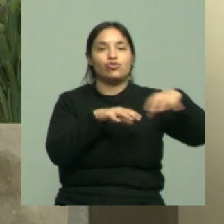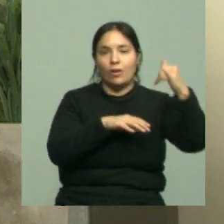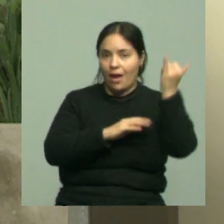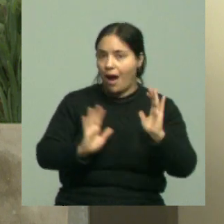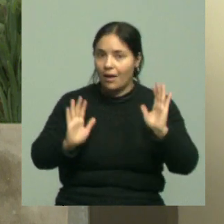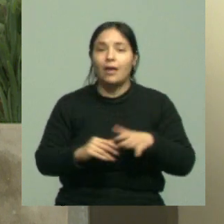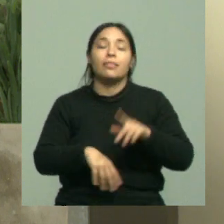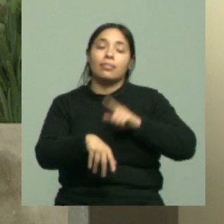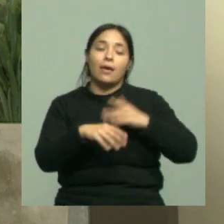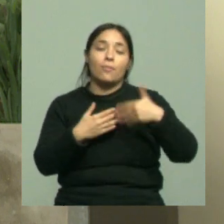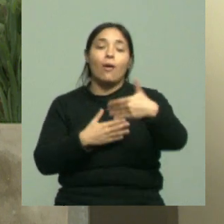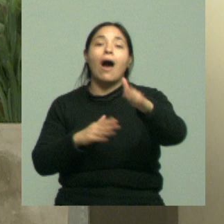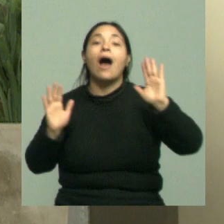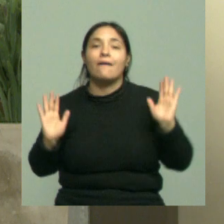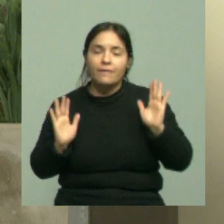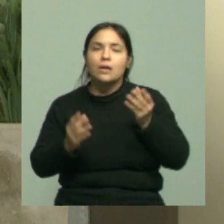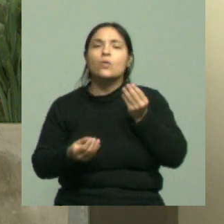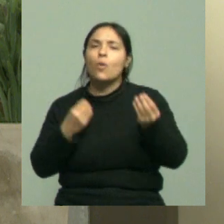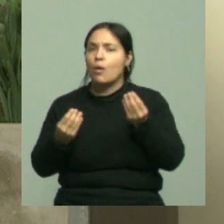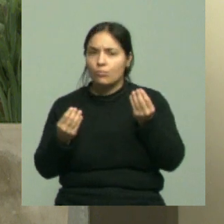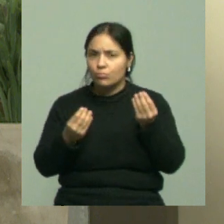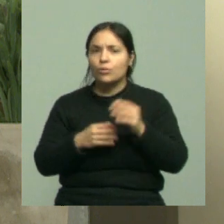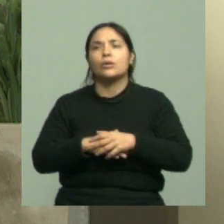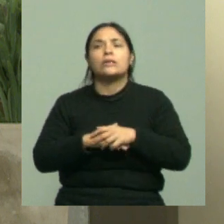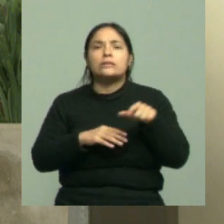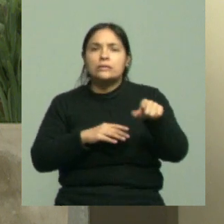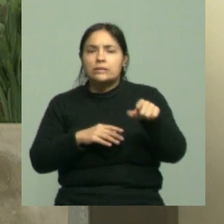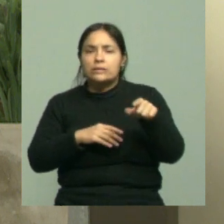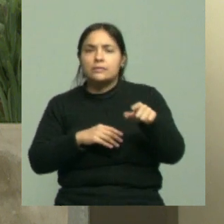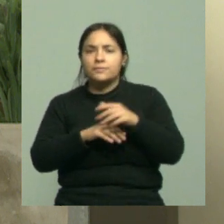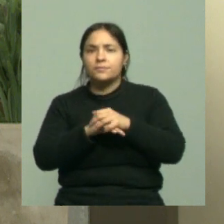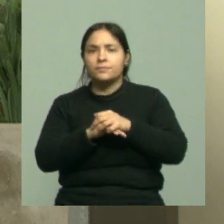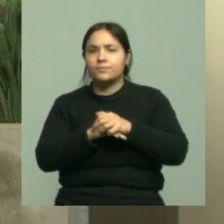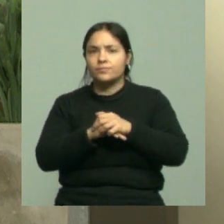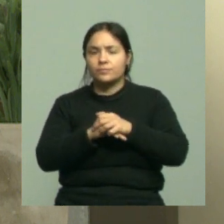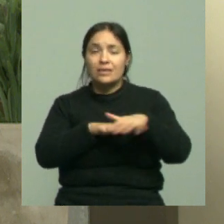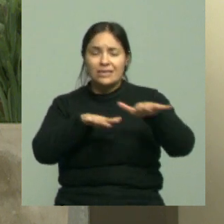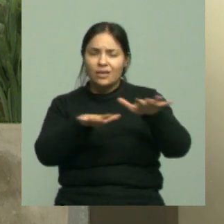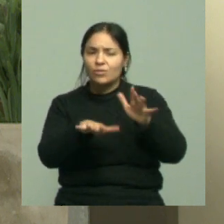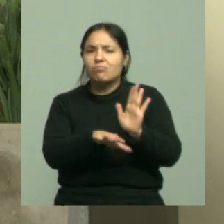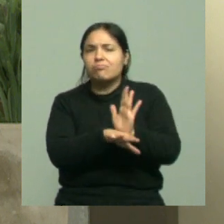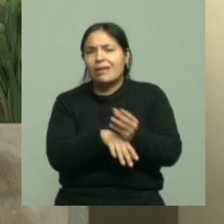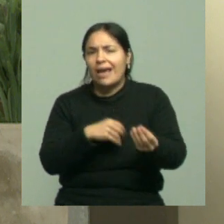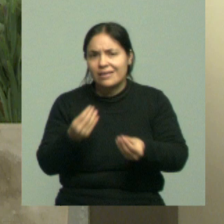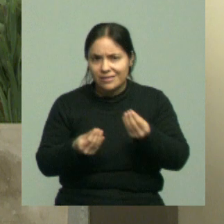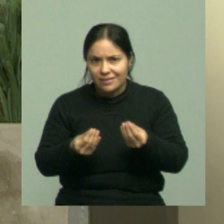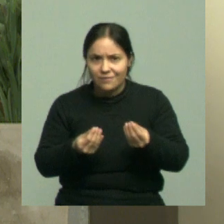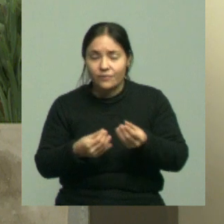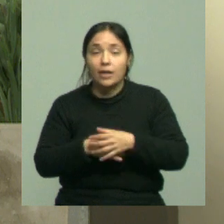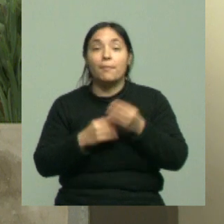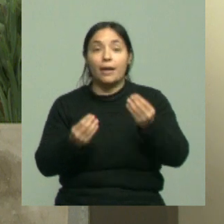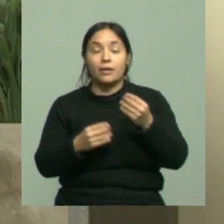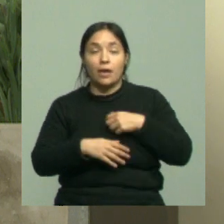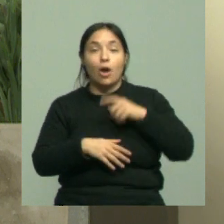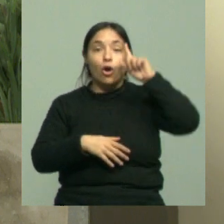poquito el tiempo, para poder identificar qué terminó representando esta situación, para que la Corte